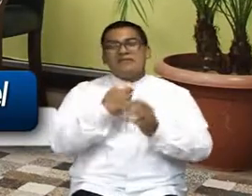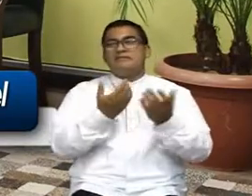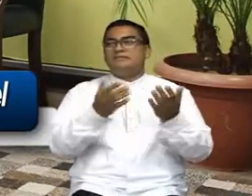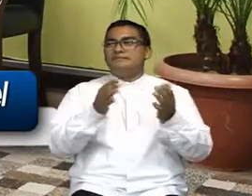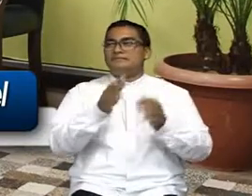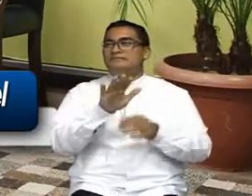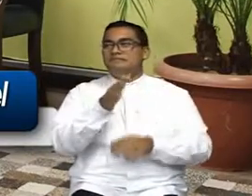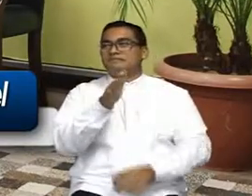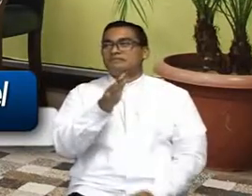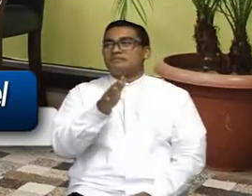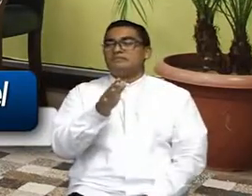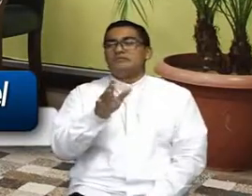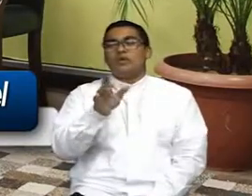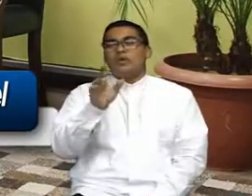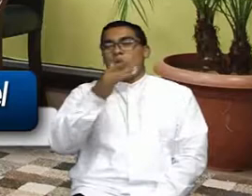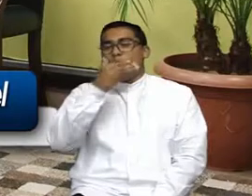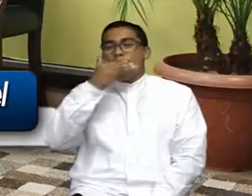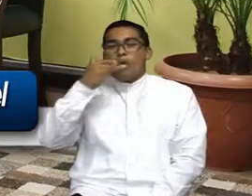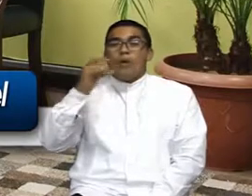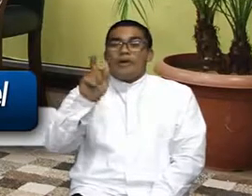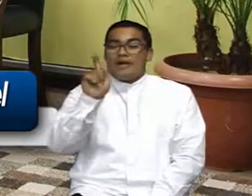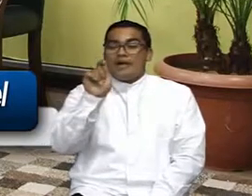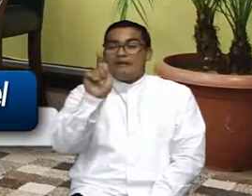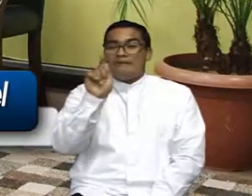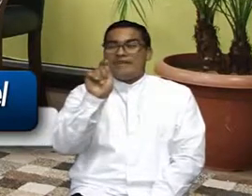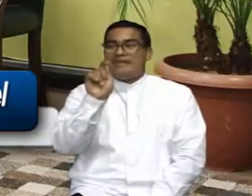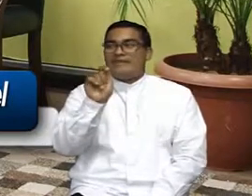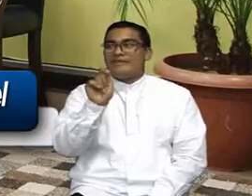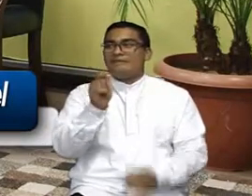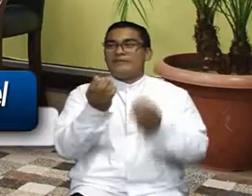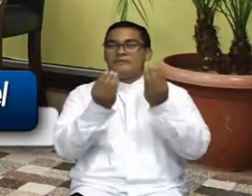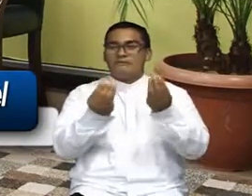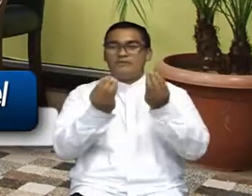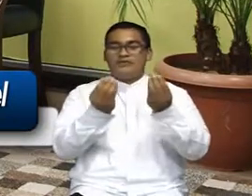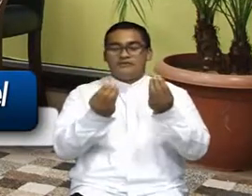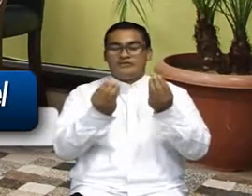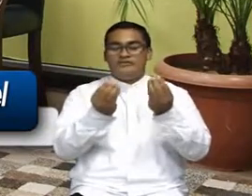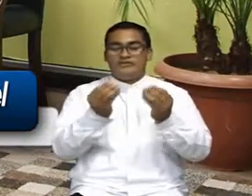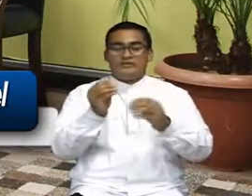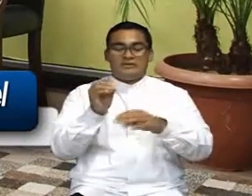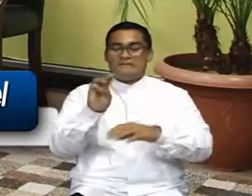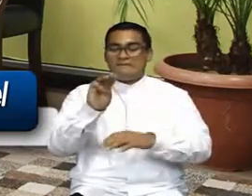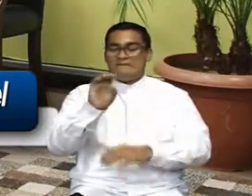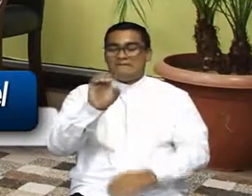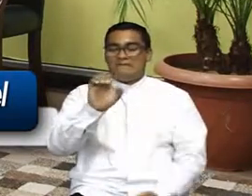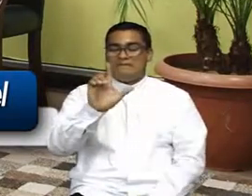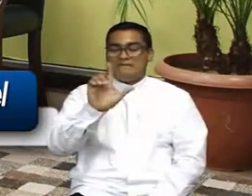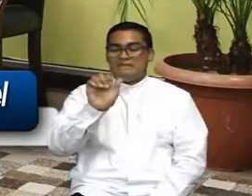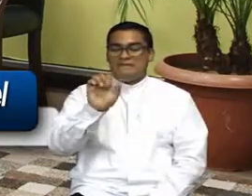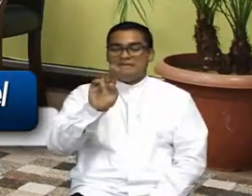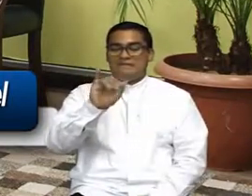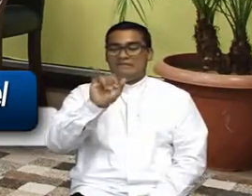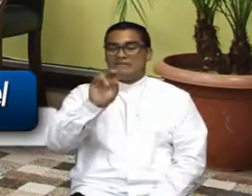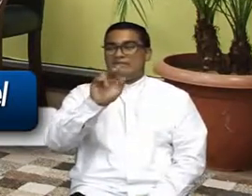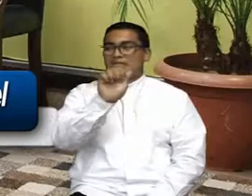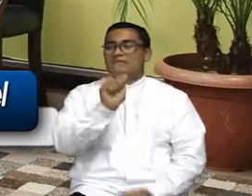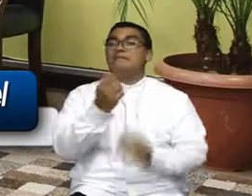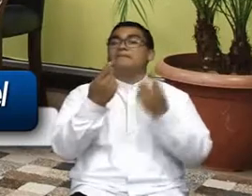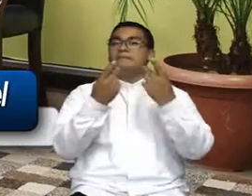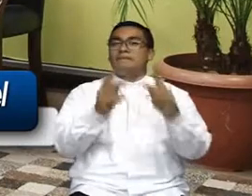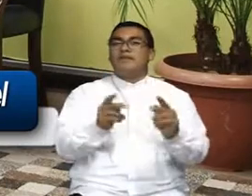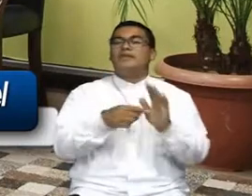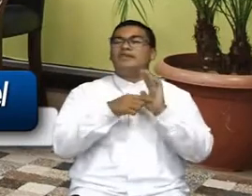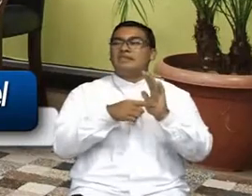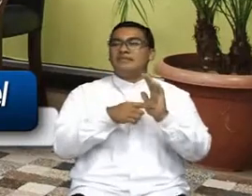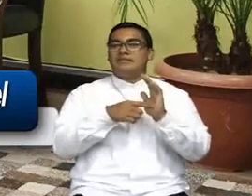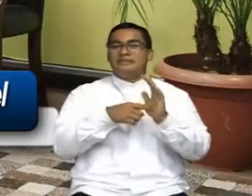Son manchas café. Si lo que tenemos es un exceso de producción de melanina, que es lo que da la coloración de la piel, pero también podemos